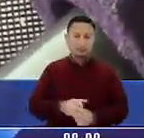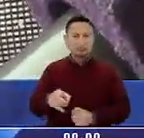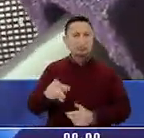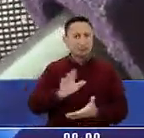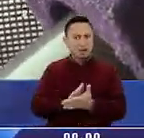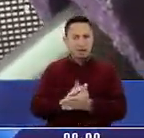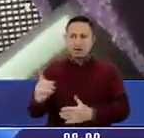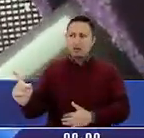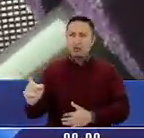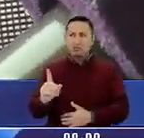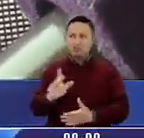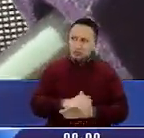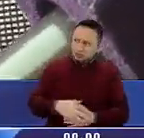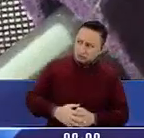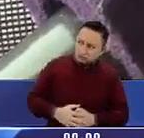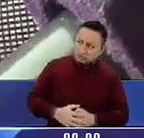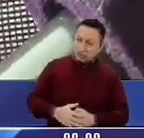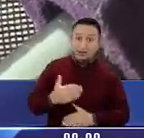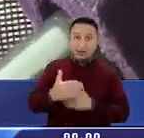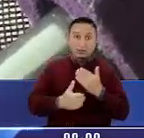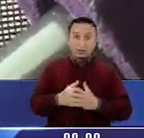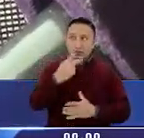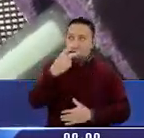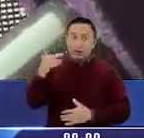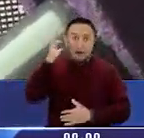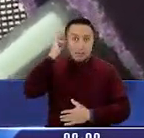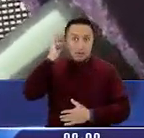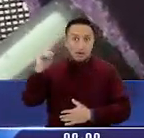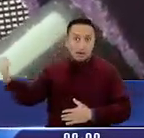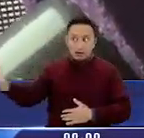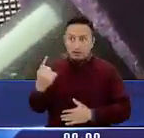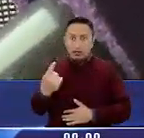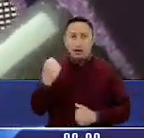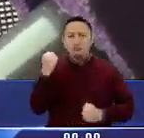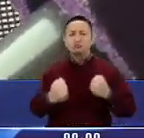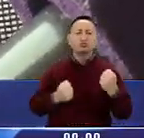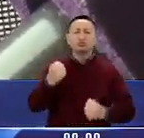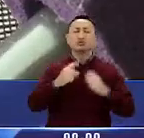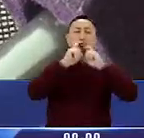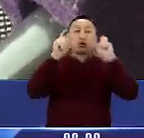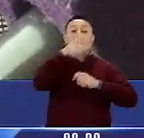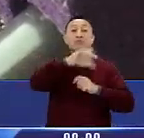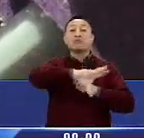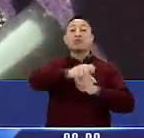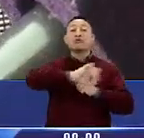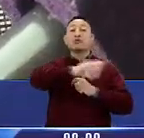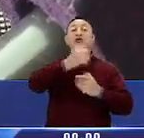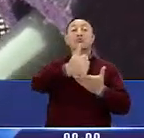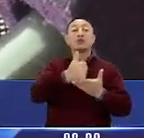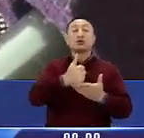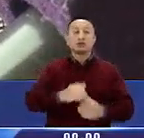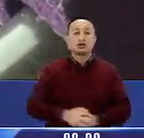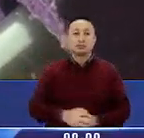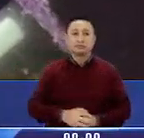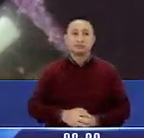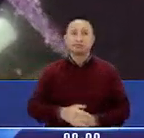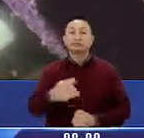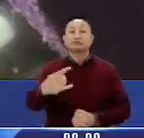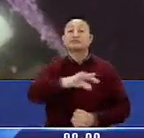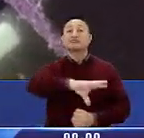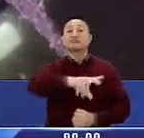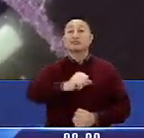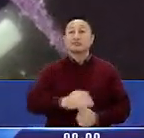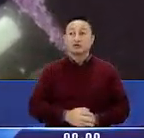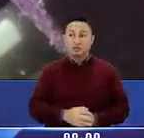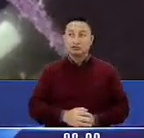tranquilamente, ¿verdad? Venía. Y luego le veo a la vecina que sale atrás de él. ¡Ladrón, ladrón! ¡Auxilio, vecinos! Decía, vecinos,